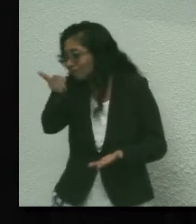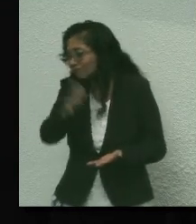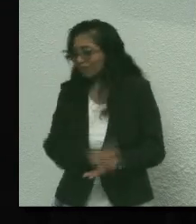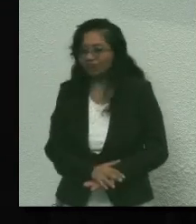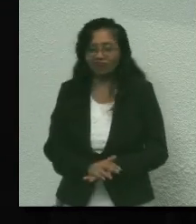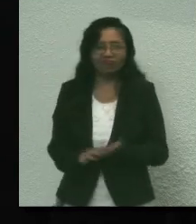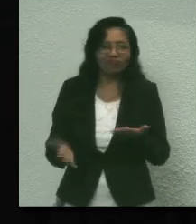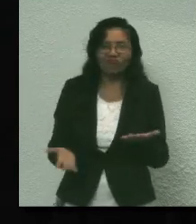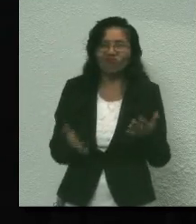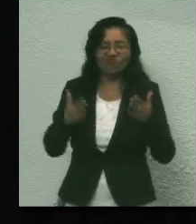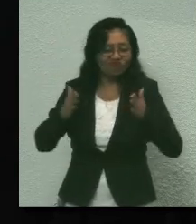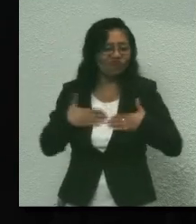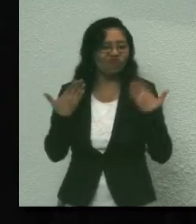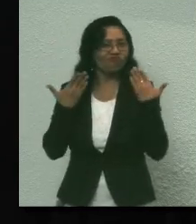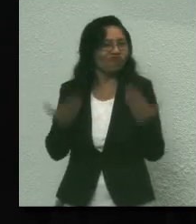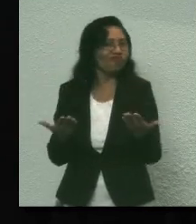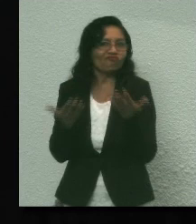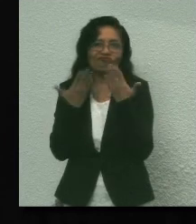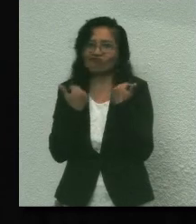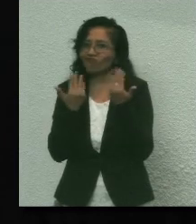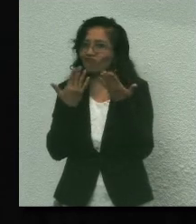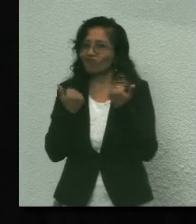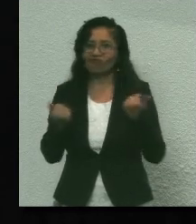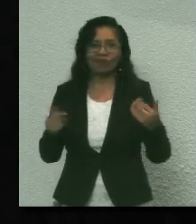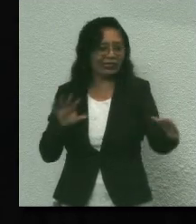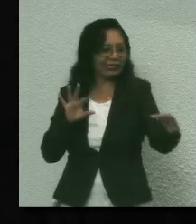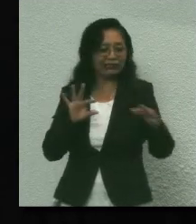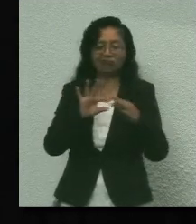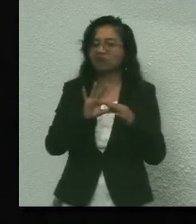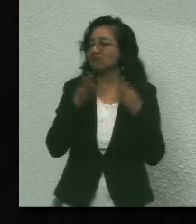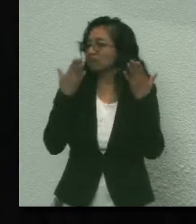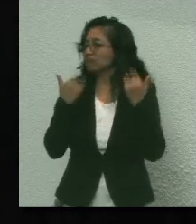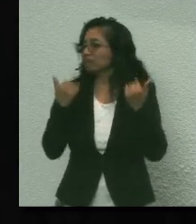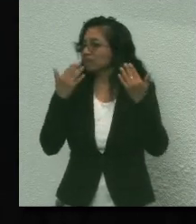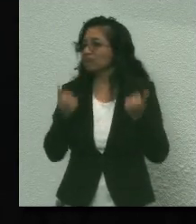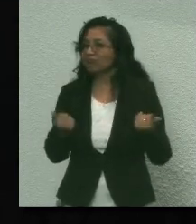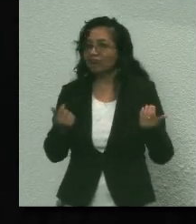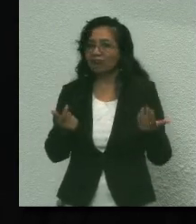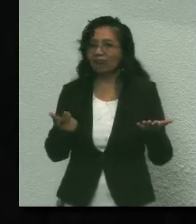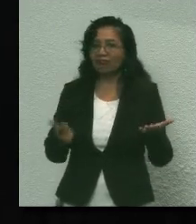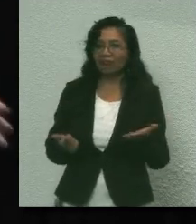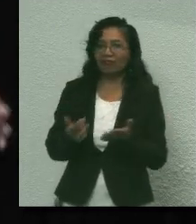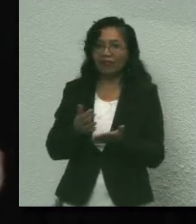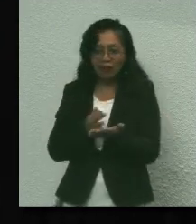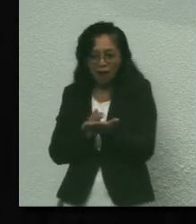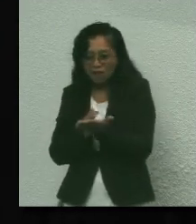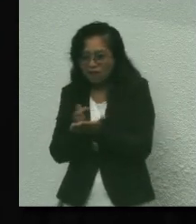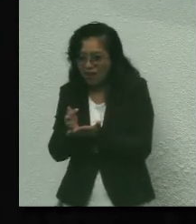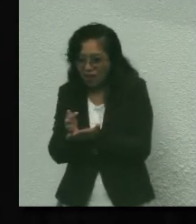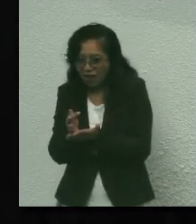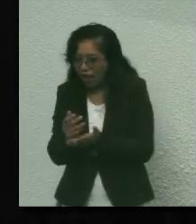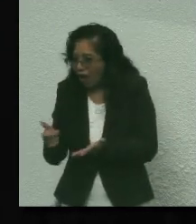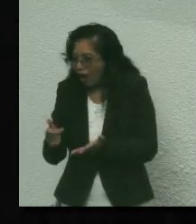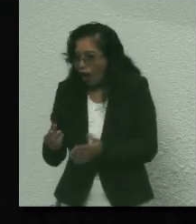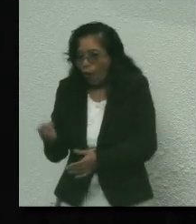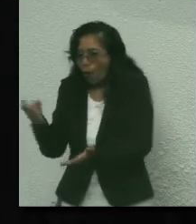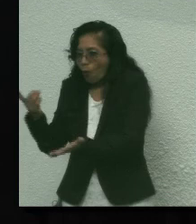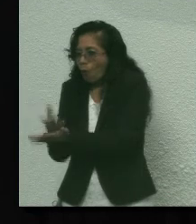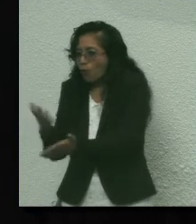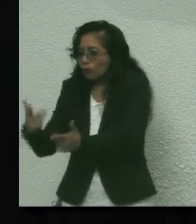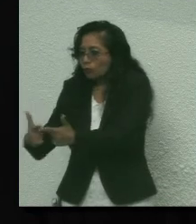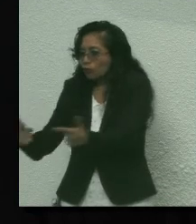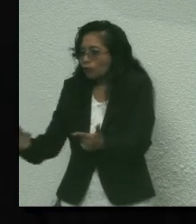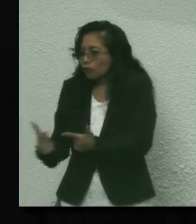poco confiable para las alianzas, ya que sus lealtades están con el grupo político que controla buena parte de